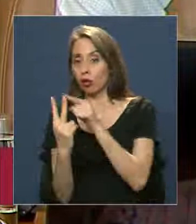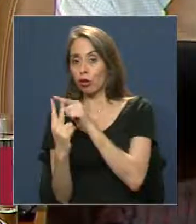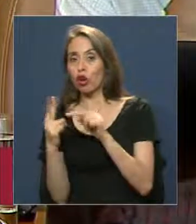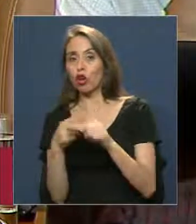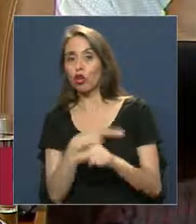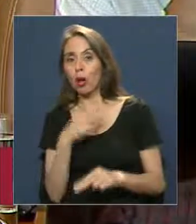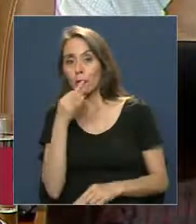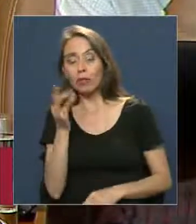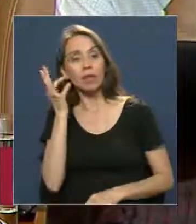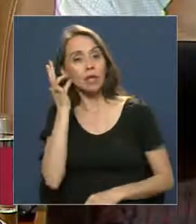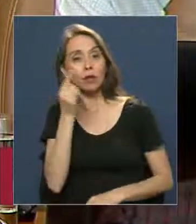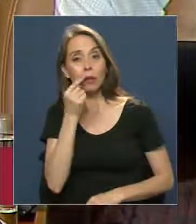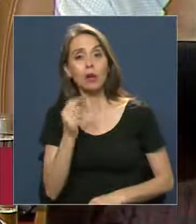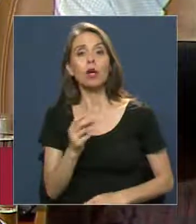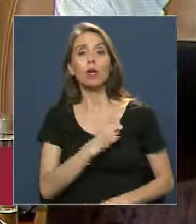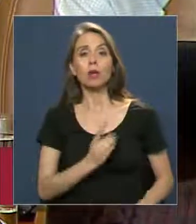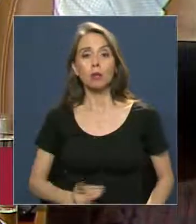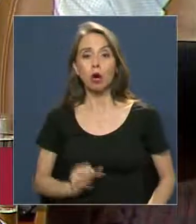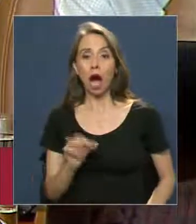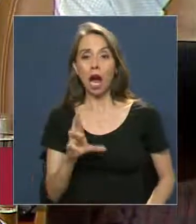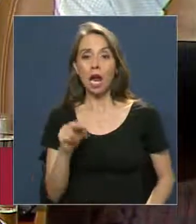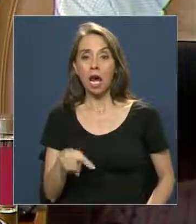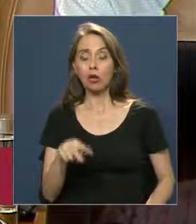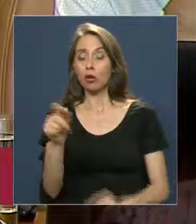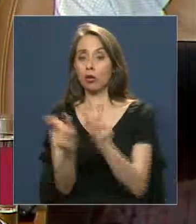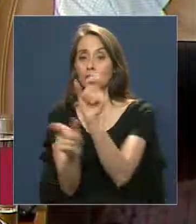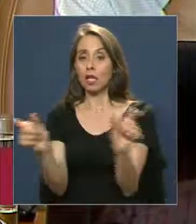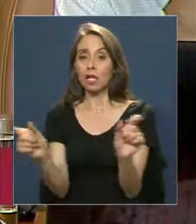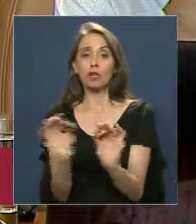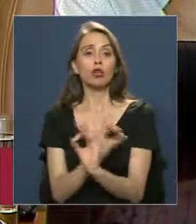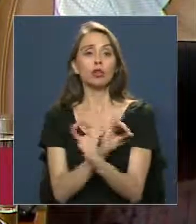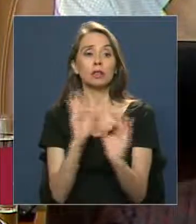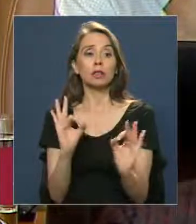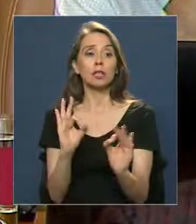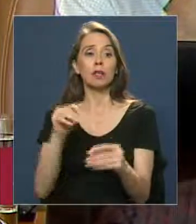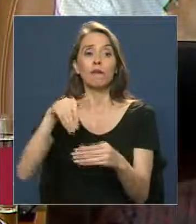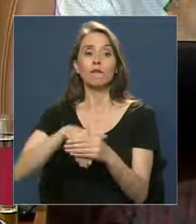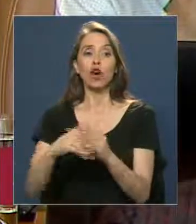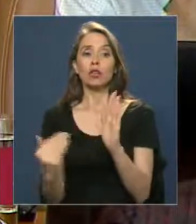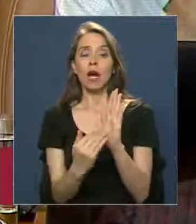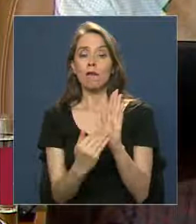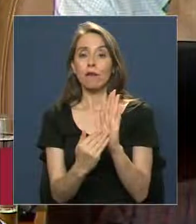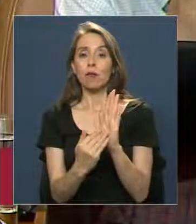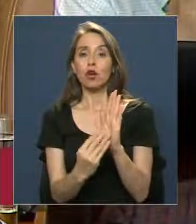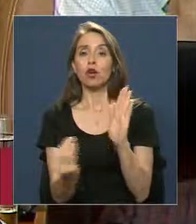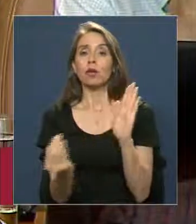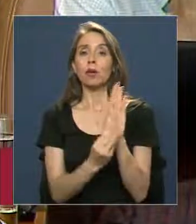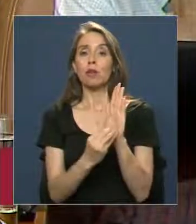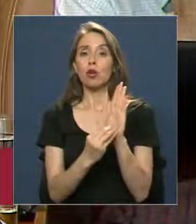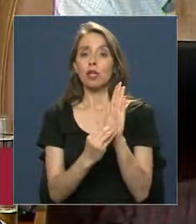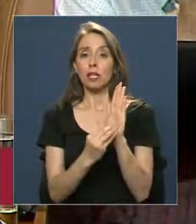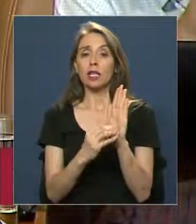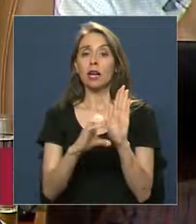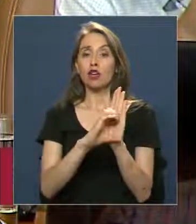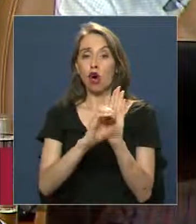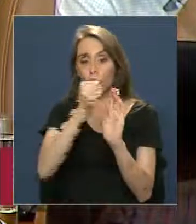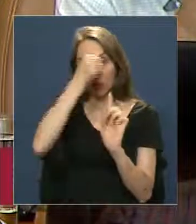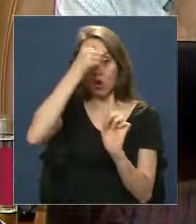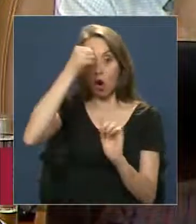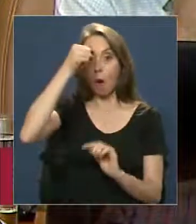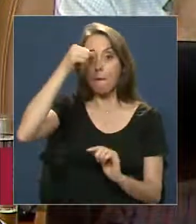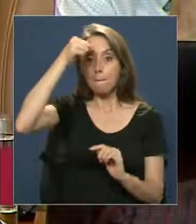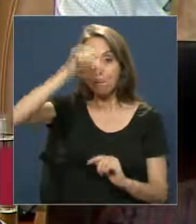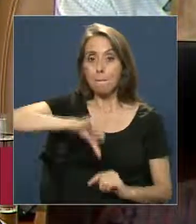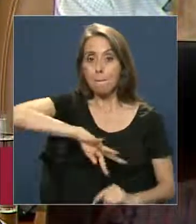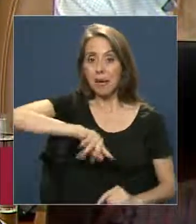diputado Alarcón, ninguno de ellos, ¿cierto?, vota a favor de las sanciones penales. Es decir, ¿cuál es la señal